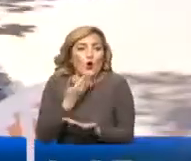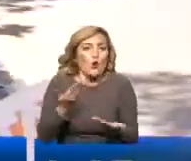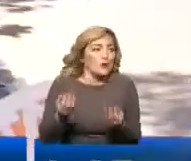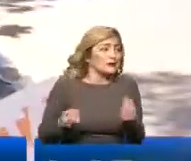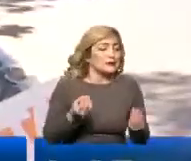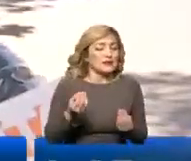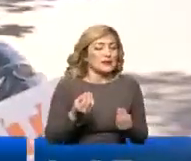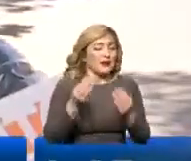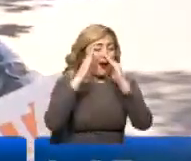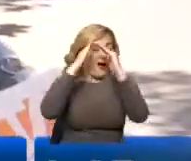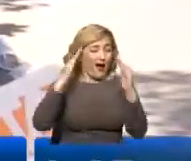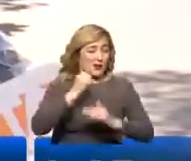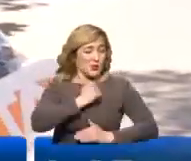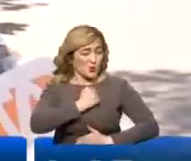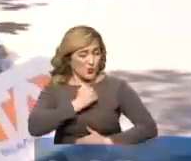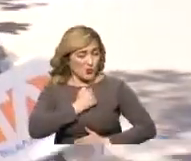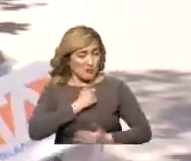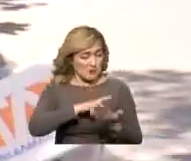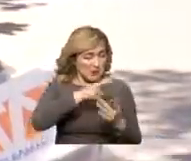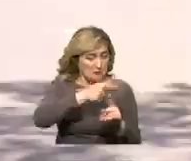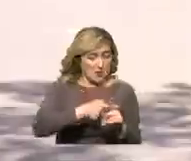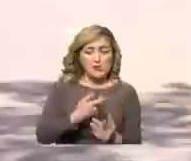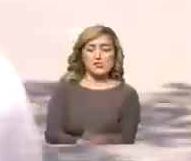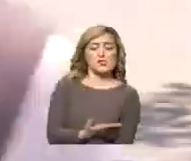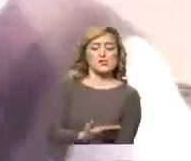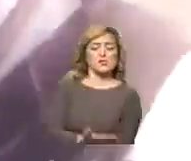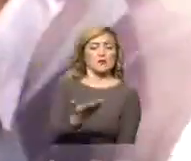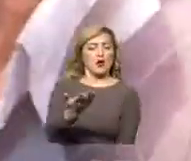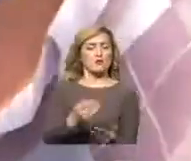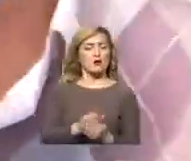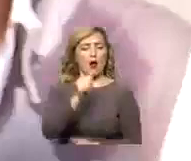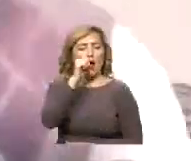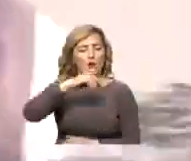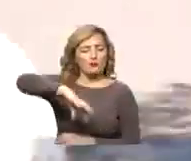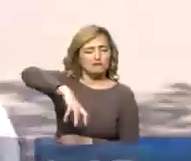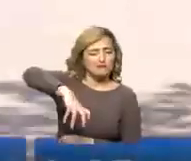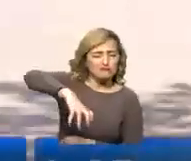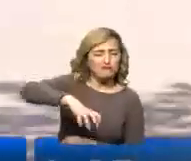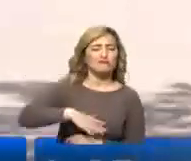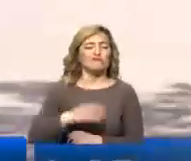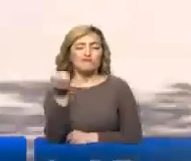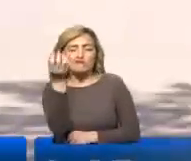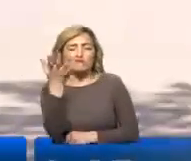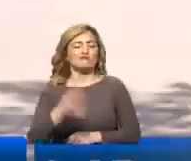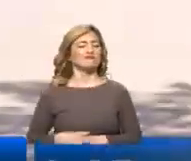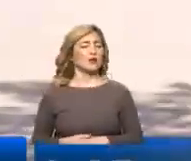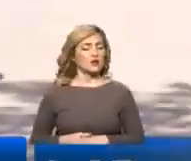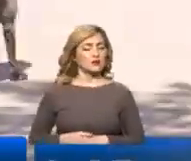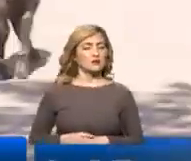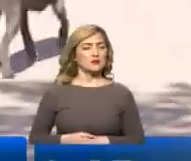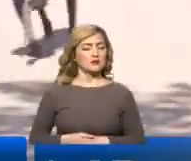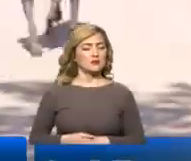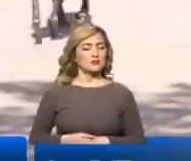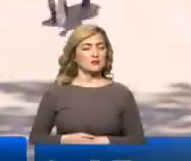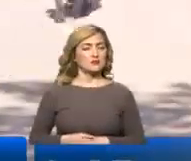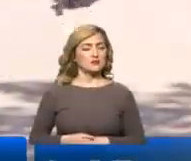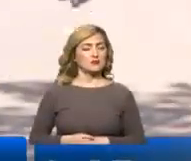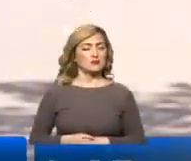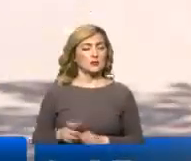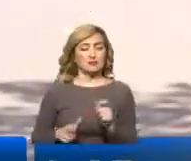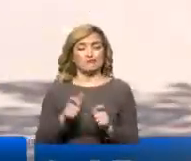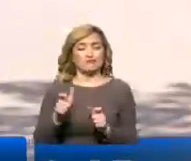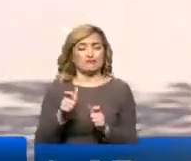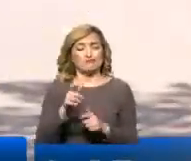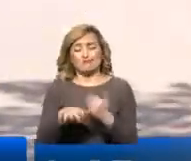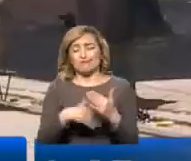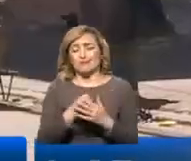la rienda nos están cobrando, el agua, luz, todo nos cobran. Uno ve el pueblo como está desesperado, angustiado, porque realmente todos debemos, todos